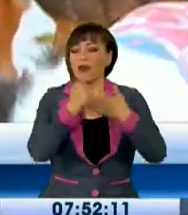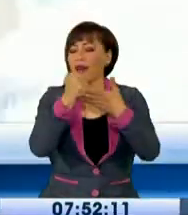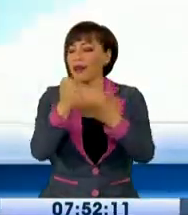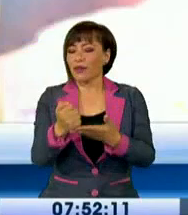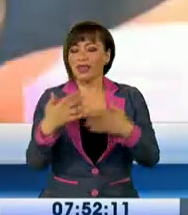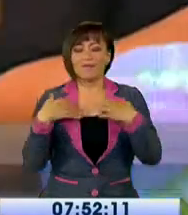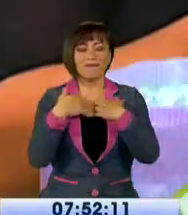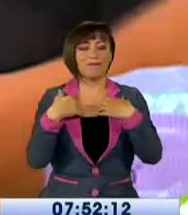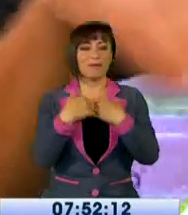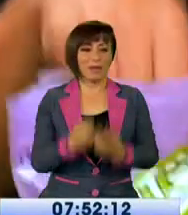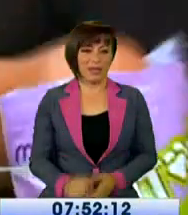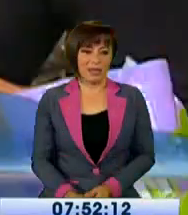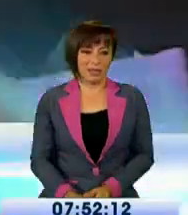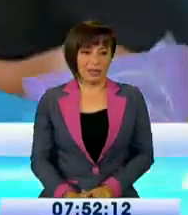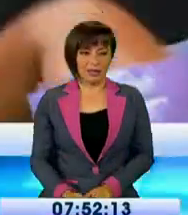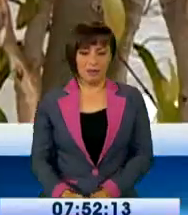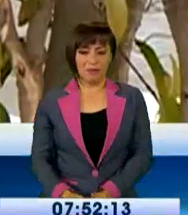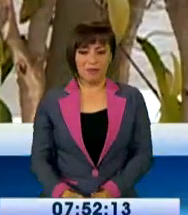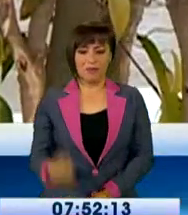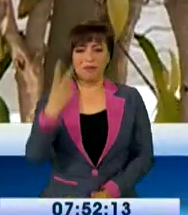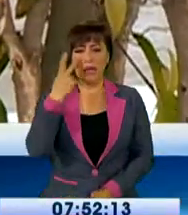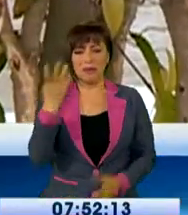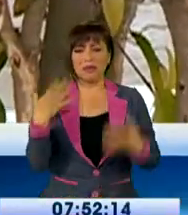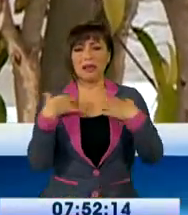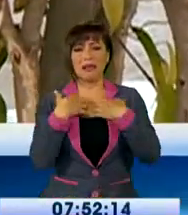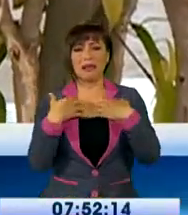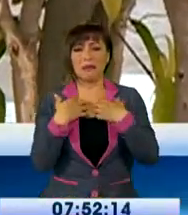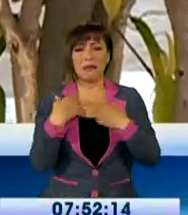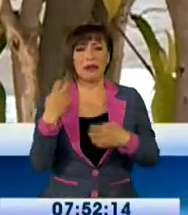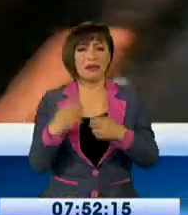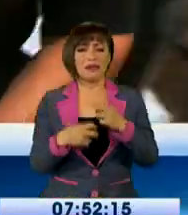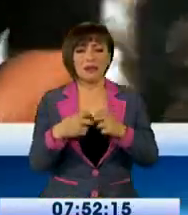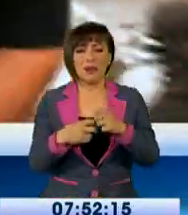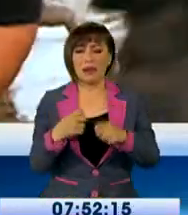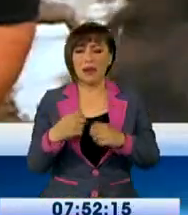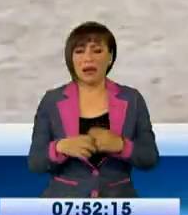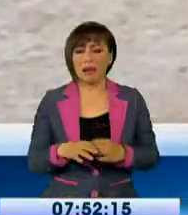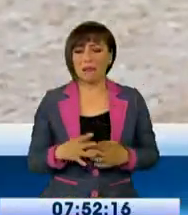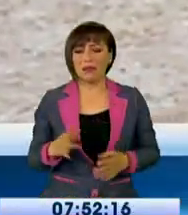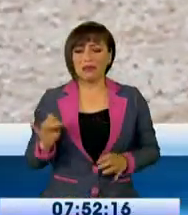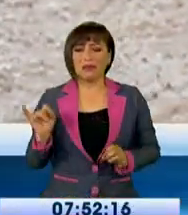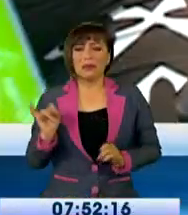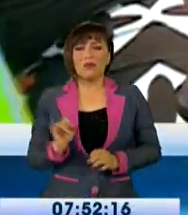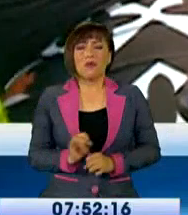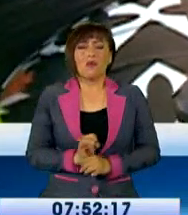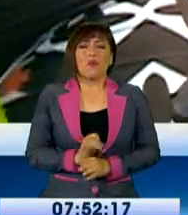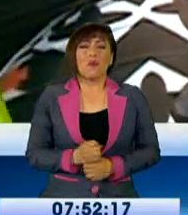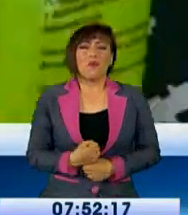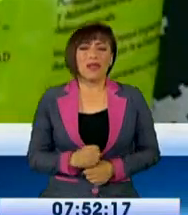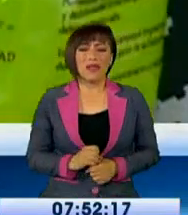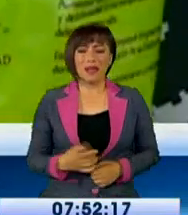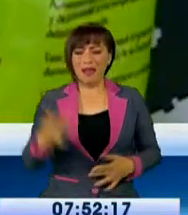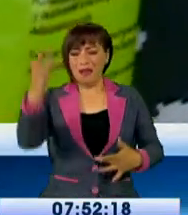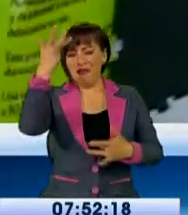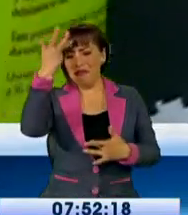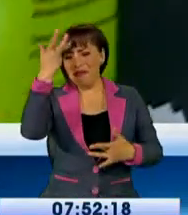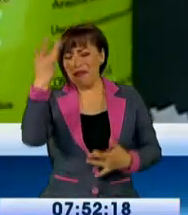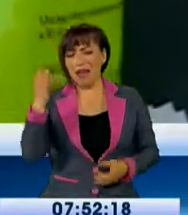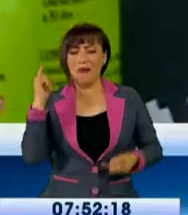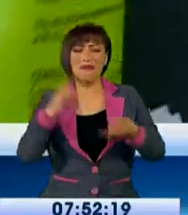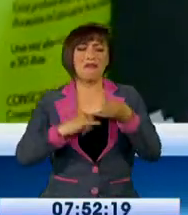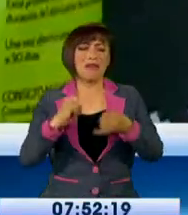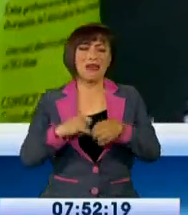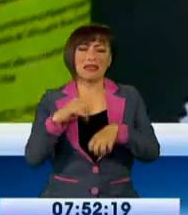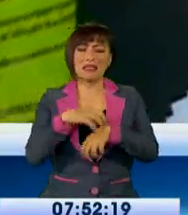mucho. Entre los cuadros más terribles que he encontrado en su trabajo están la desnutrición, los golpes, la sarna, infecciones,